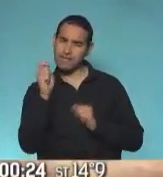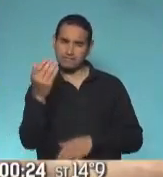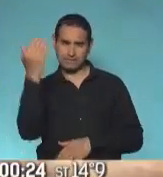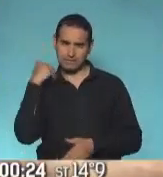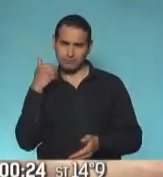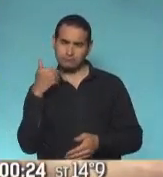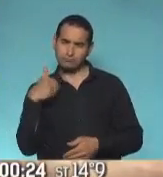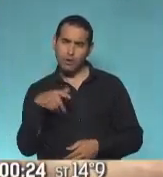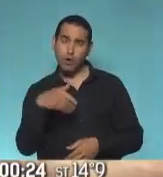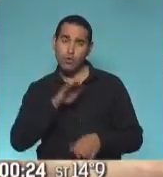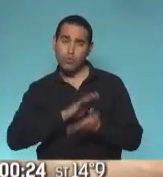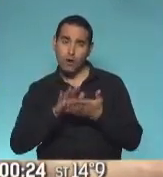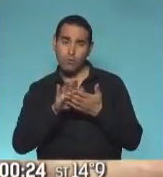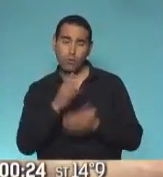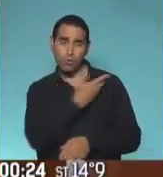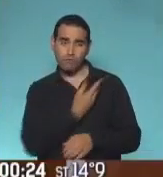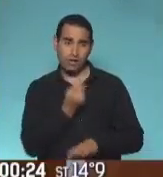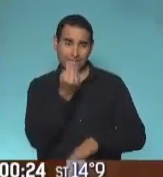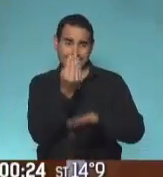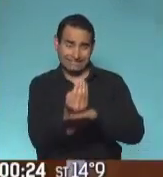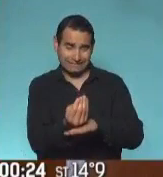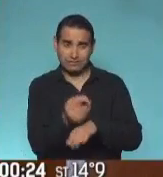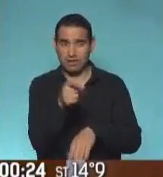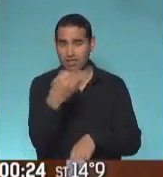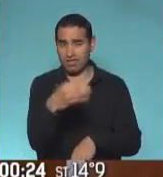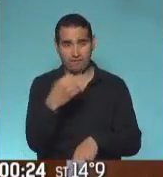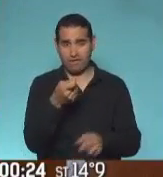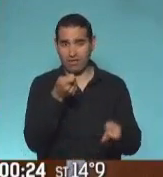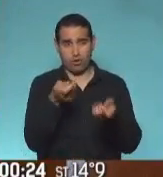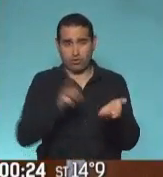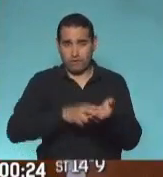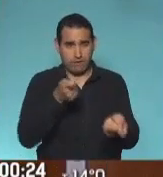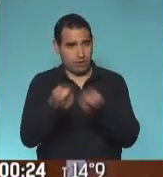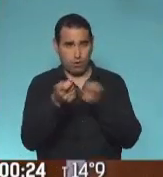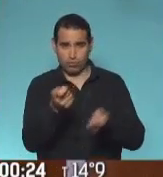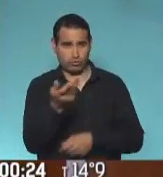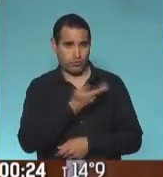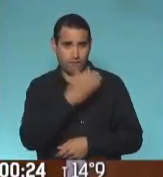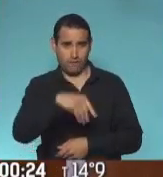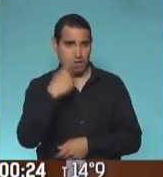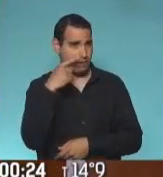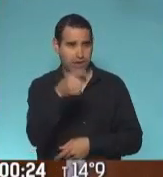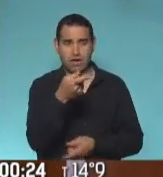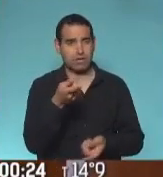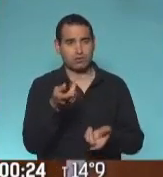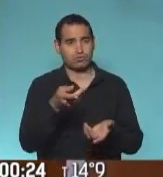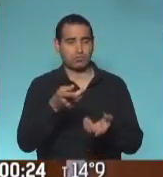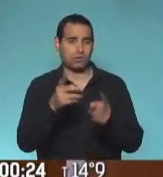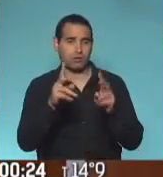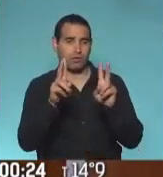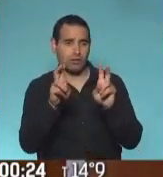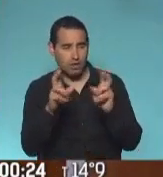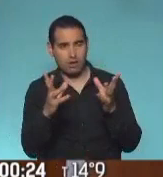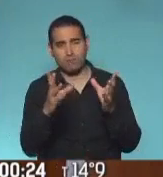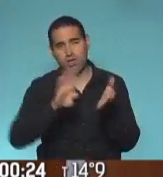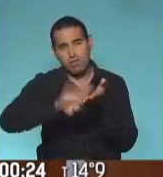que el nuevo gobierno, fuera cual fuere, iba a tener que renegociar de alguna manera el tema de los vencimientos de la deuda, el